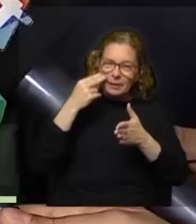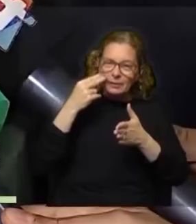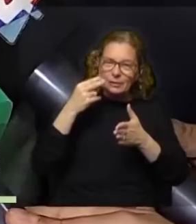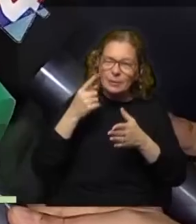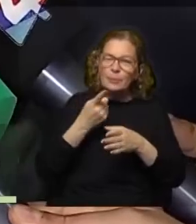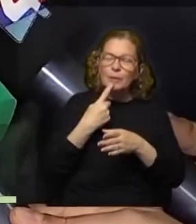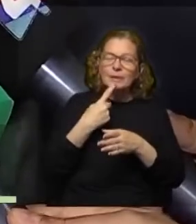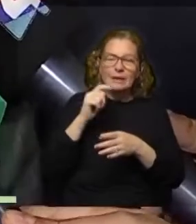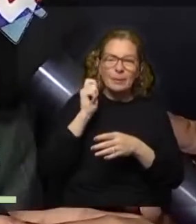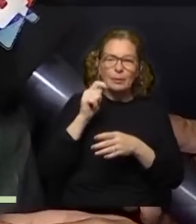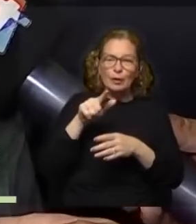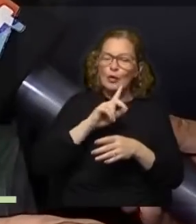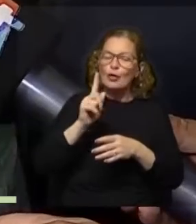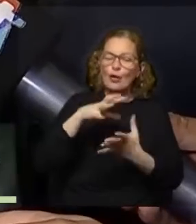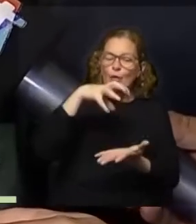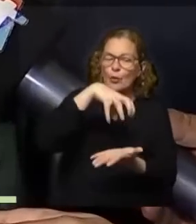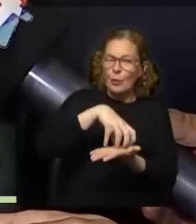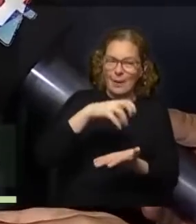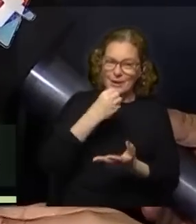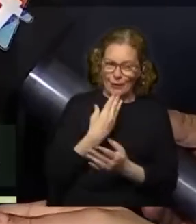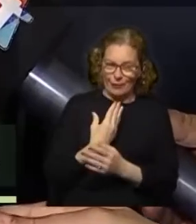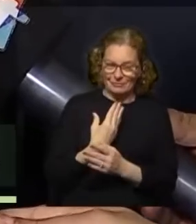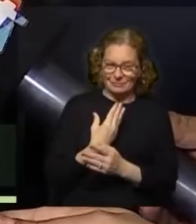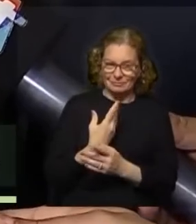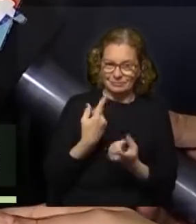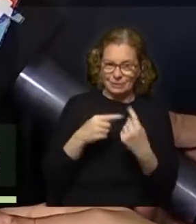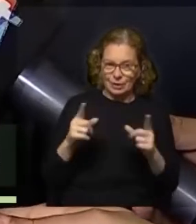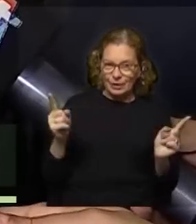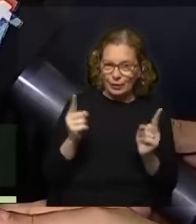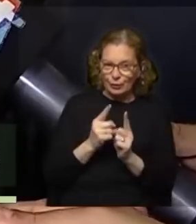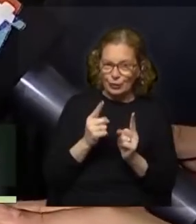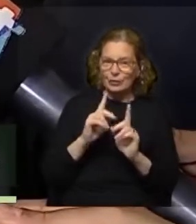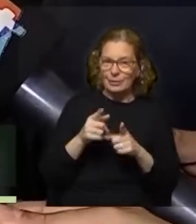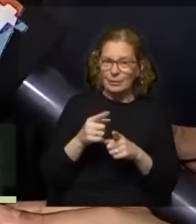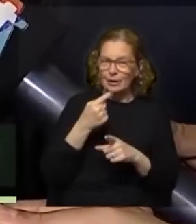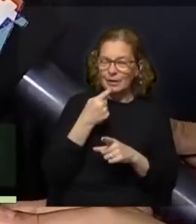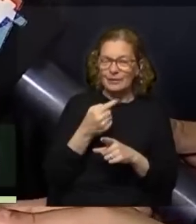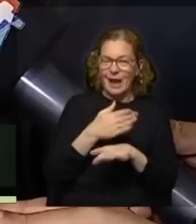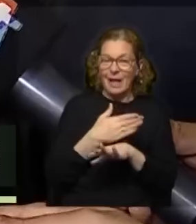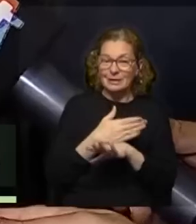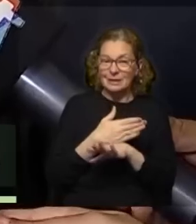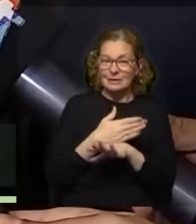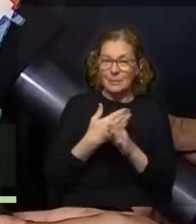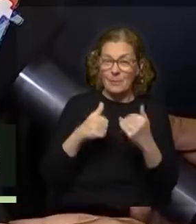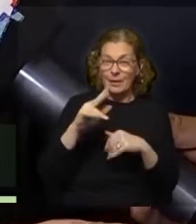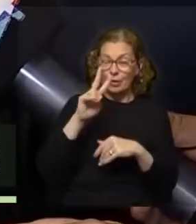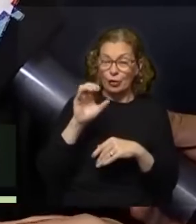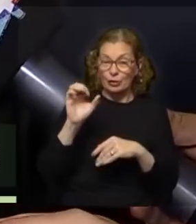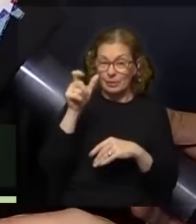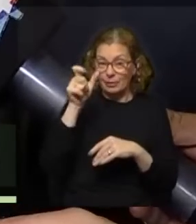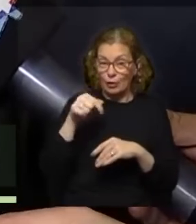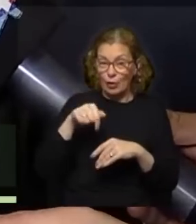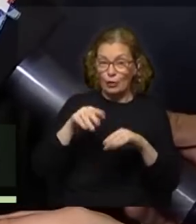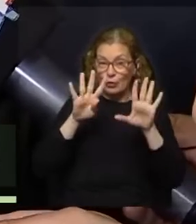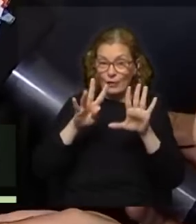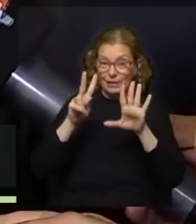de la política pública que no era el lugar este correspondiente pero la reducción fue incluso por lo que les comentaba de más de 200 personas hoy había